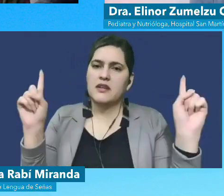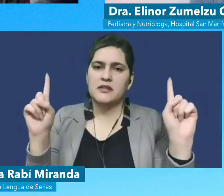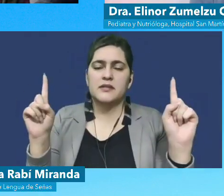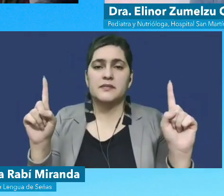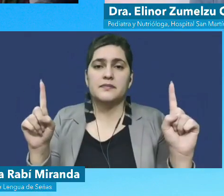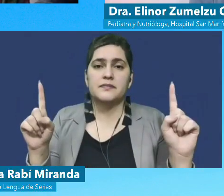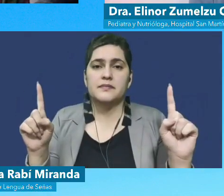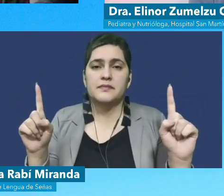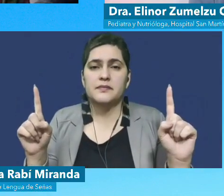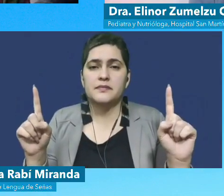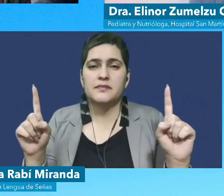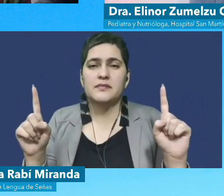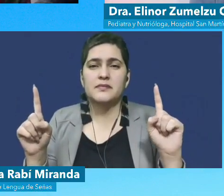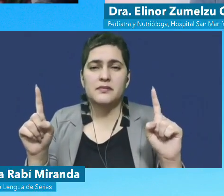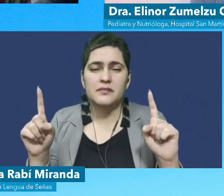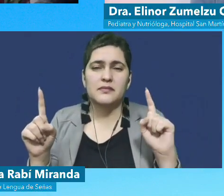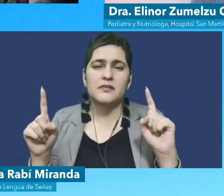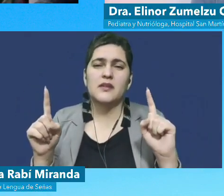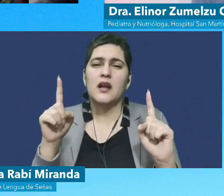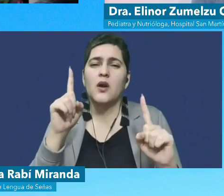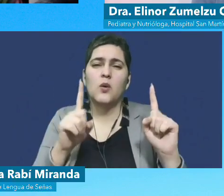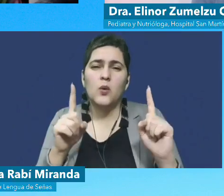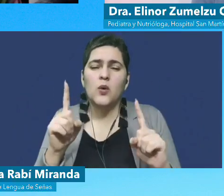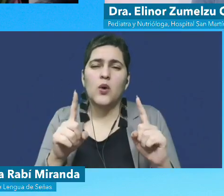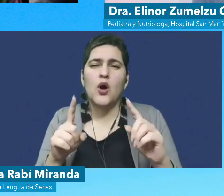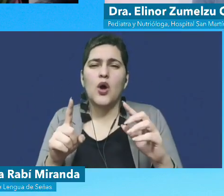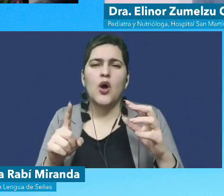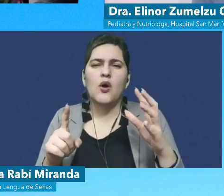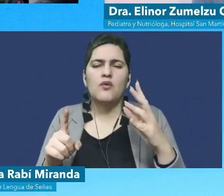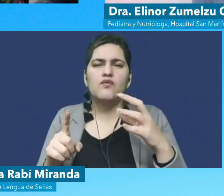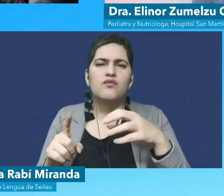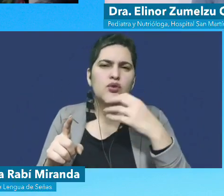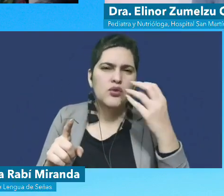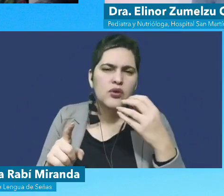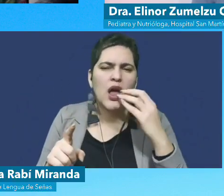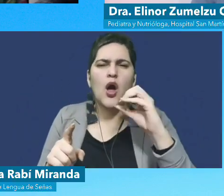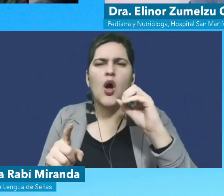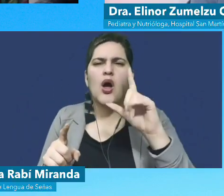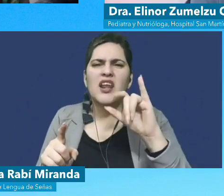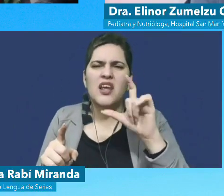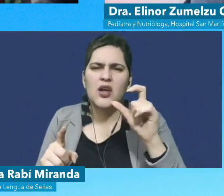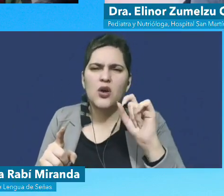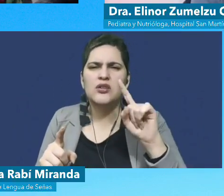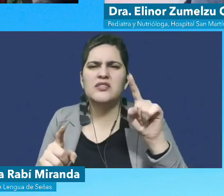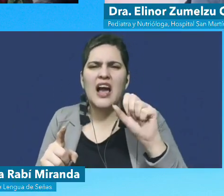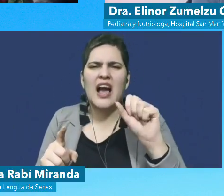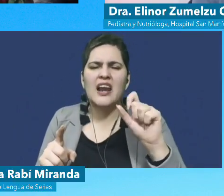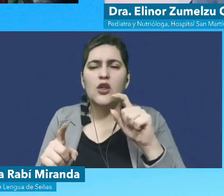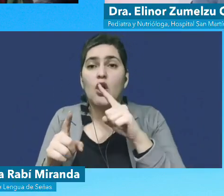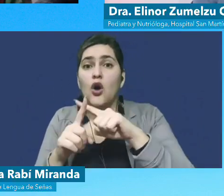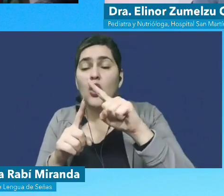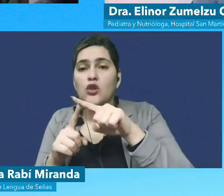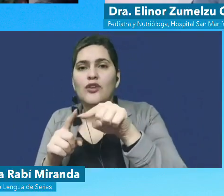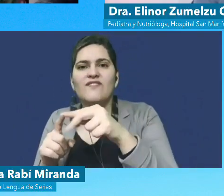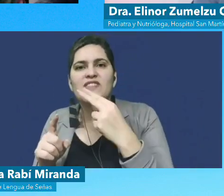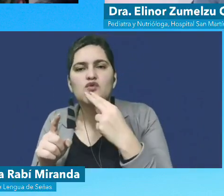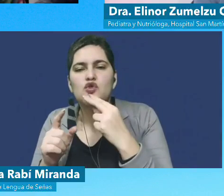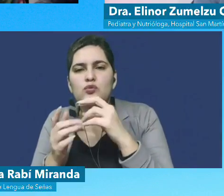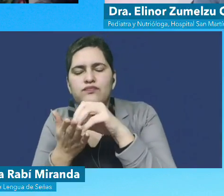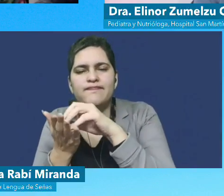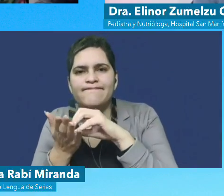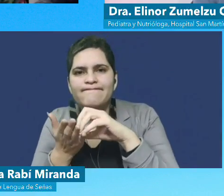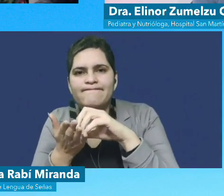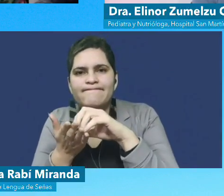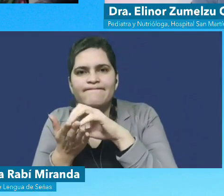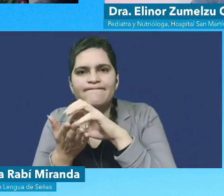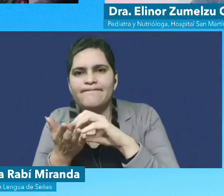como oligosacáridos o fructosacáridos que se agregan a algunos alimentos y los otros son microorganismos vivos que los consumo